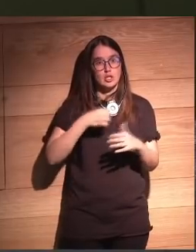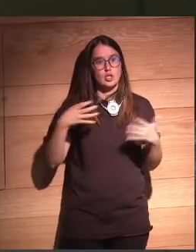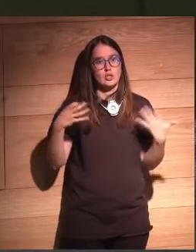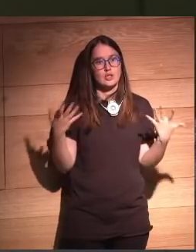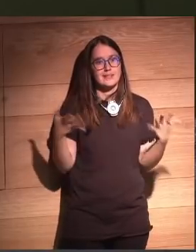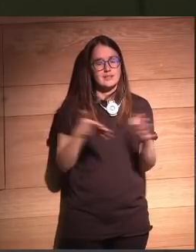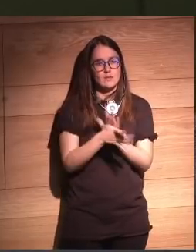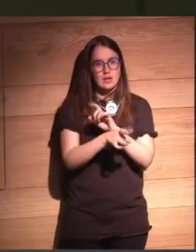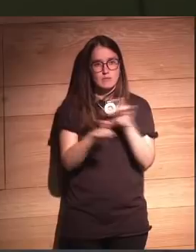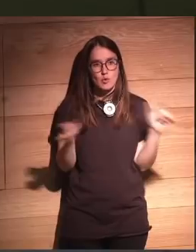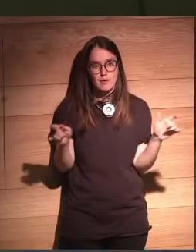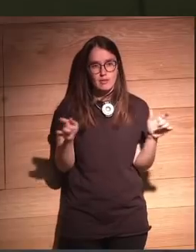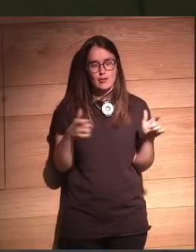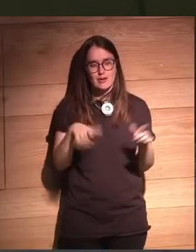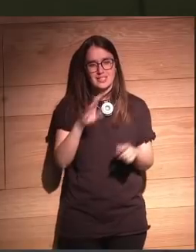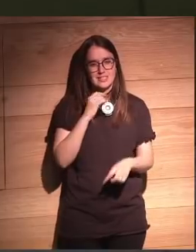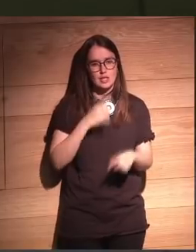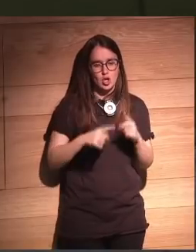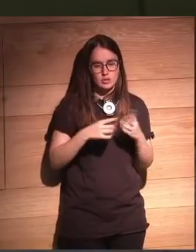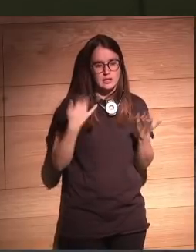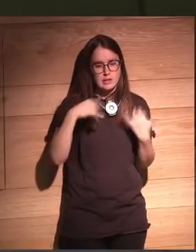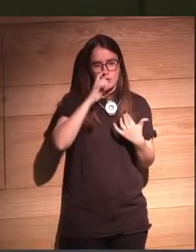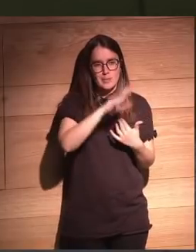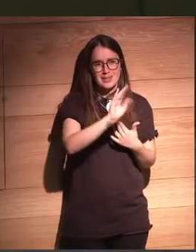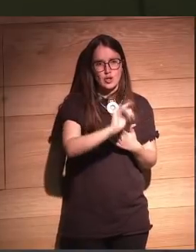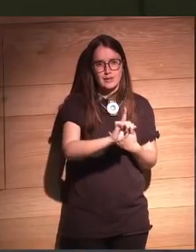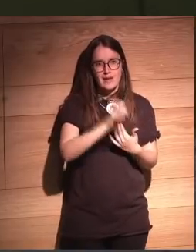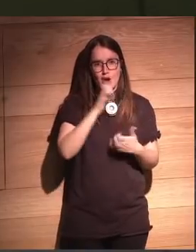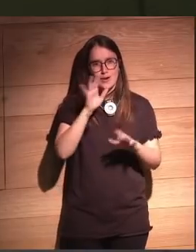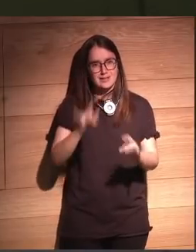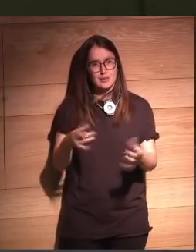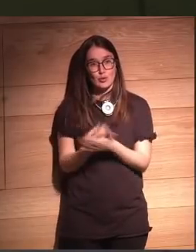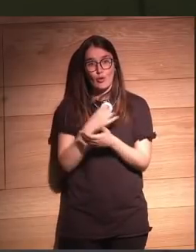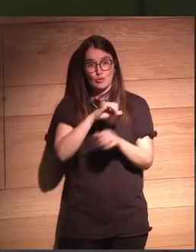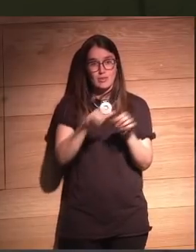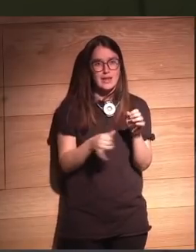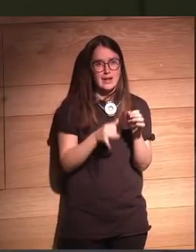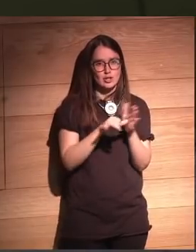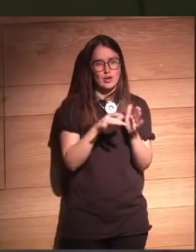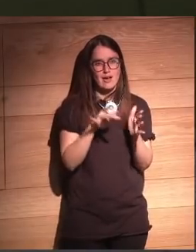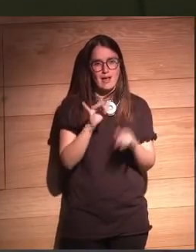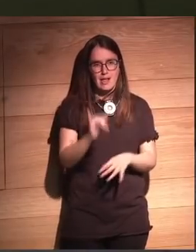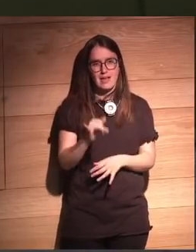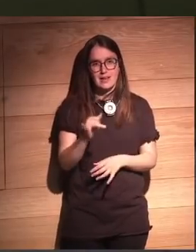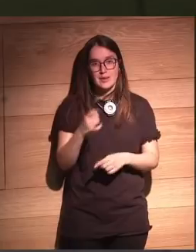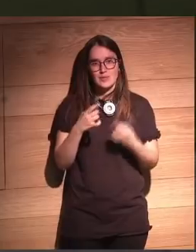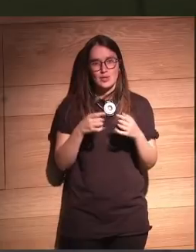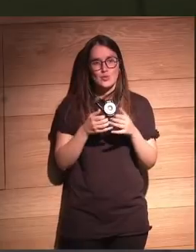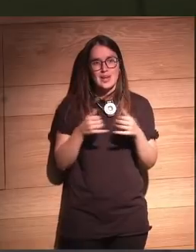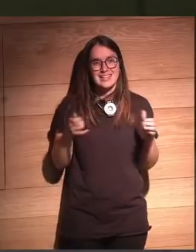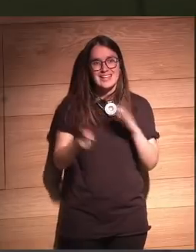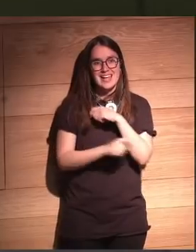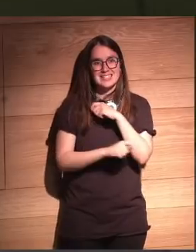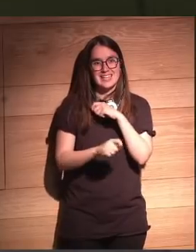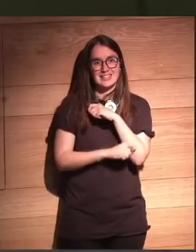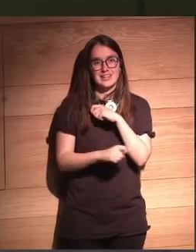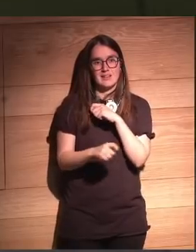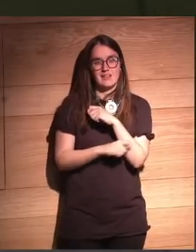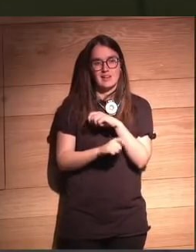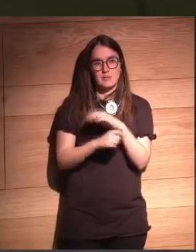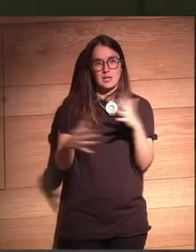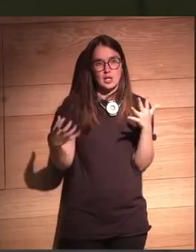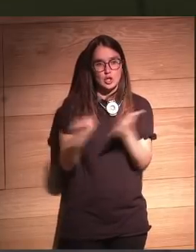la población entienda cosas que antes no entendía, pero en cualquier caso hay una línea estratégica aquí que hace entender